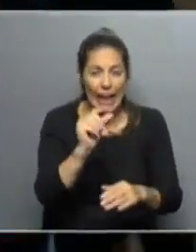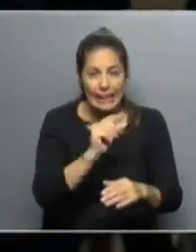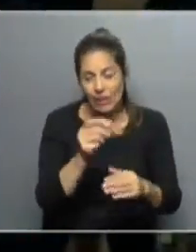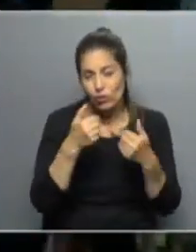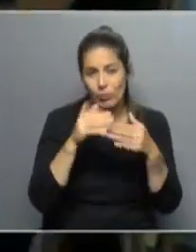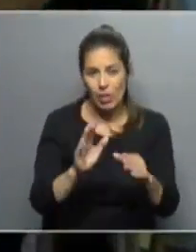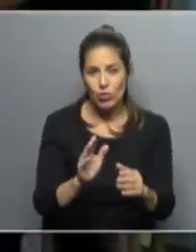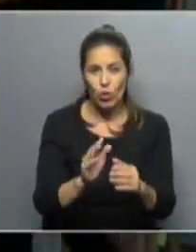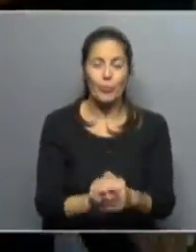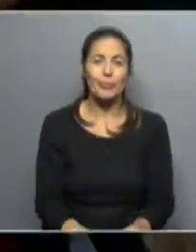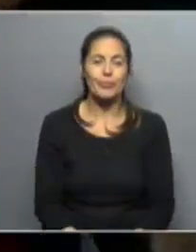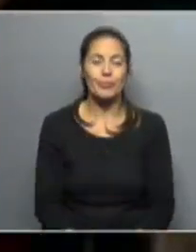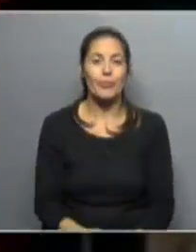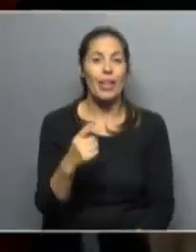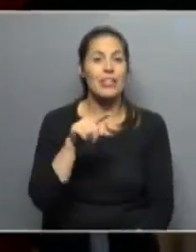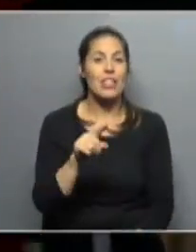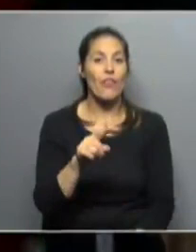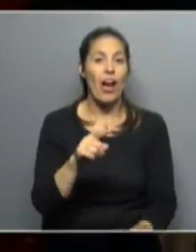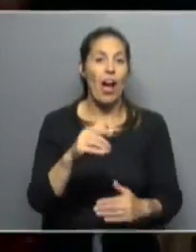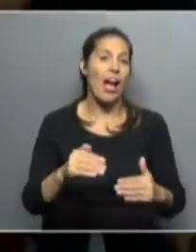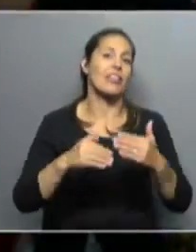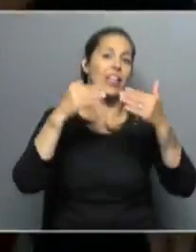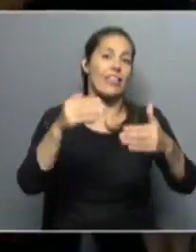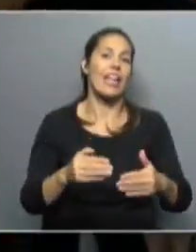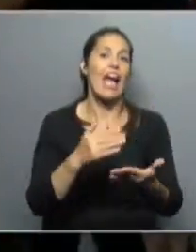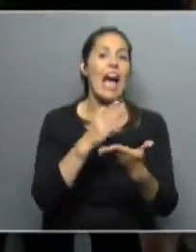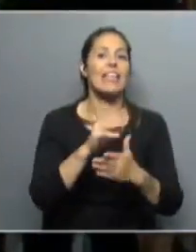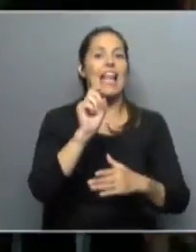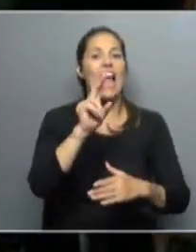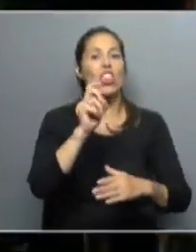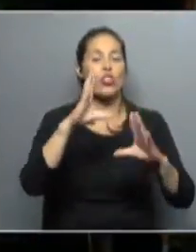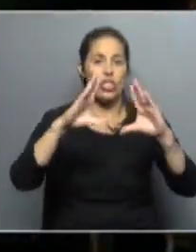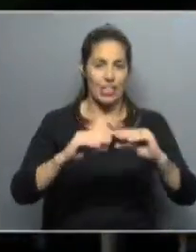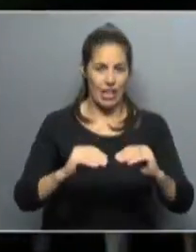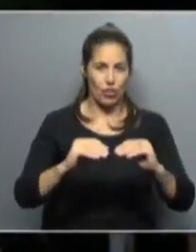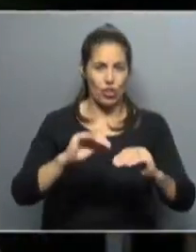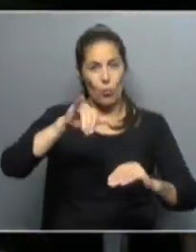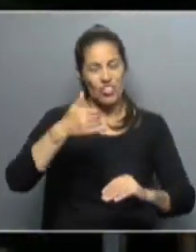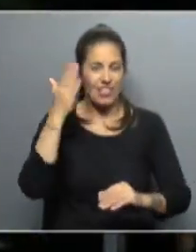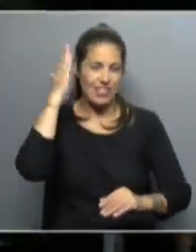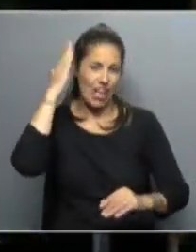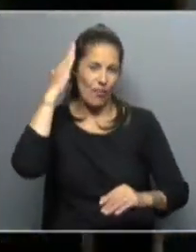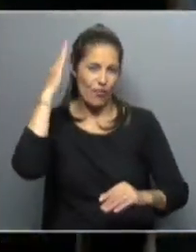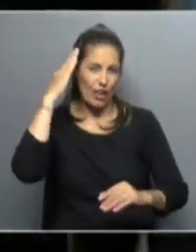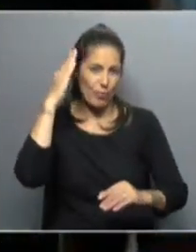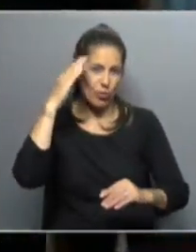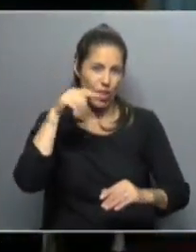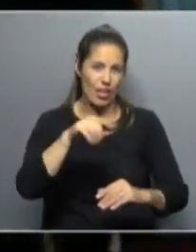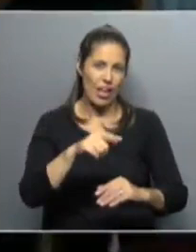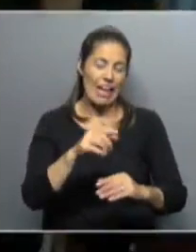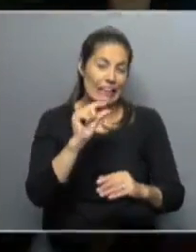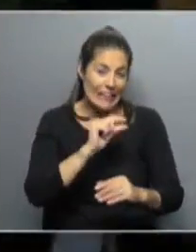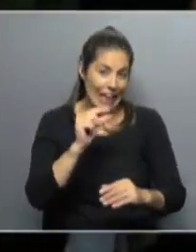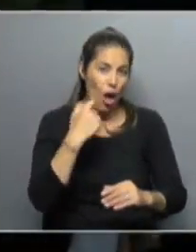ratito y que se va a extender hasta las 12 de la noche. Como ya sabemos, estamos a